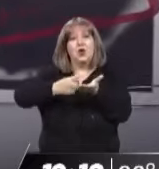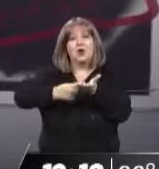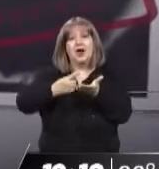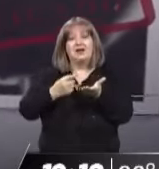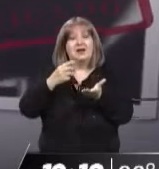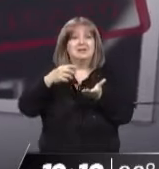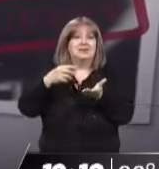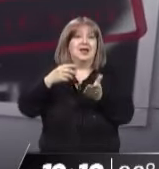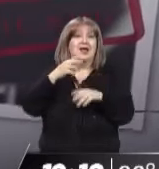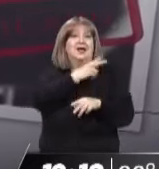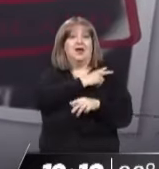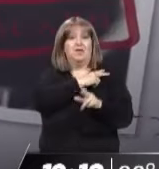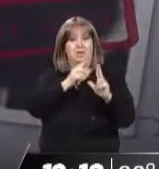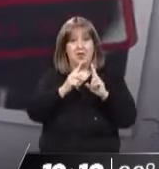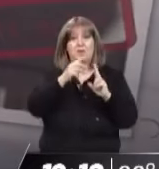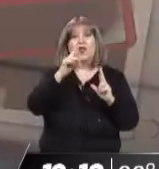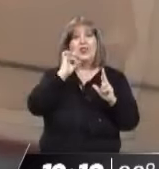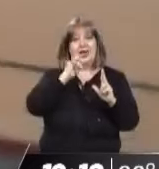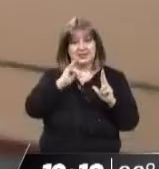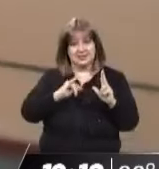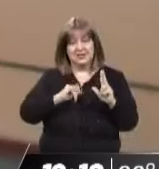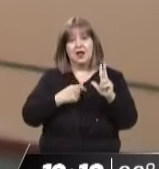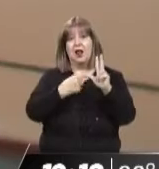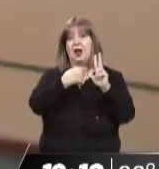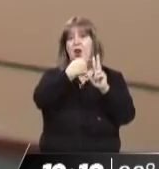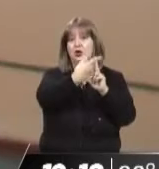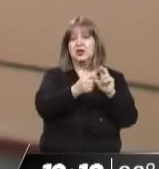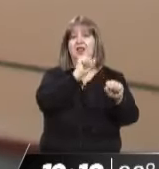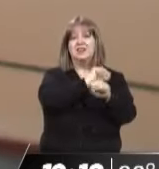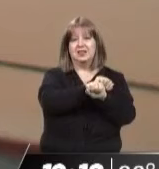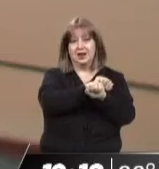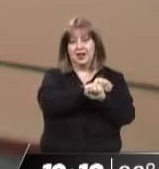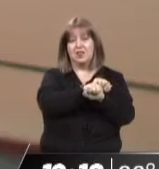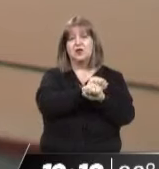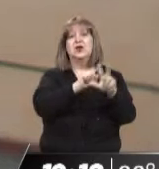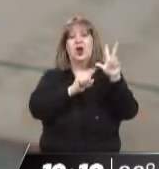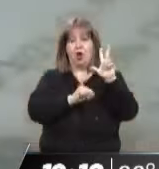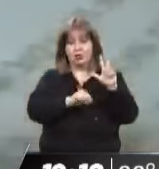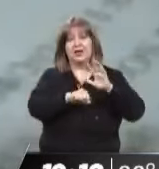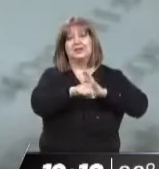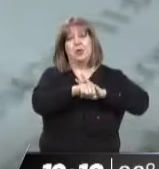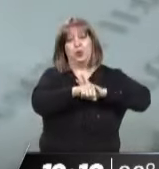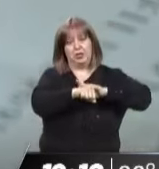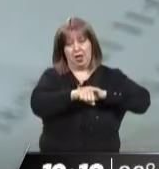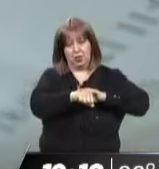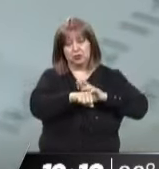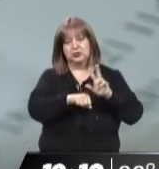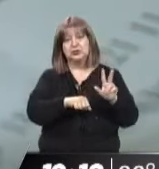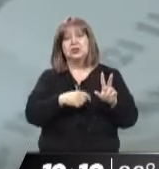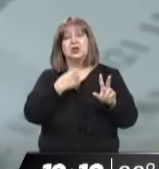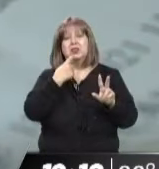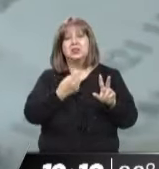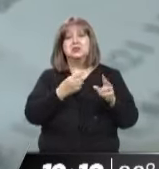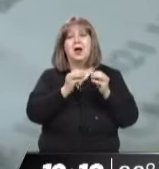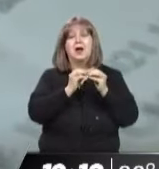Heras, cuyo jefe es Díaz. Los tres estuvieron detenidos e imputados por esta causa, pero la justicia les revocó la